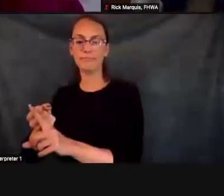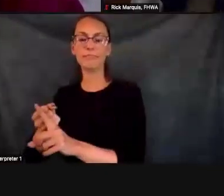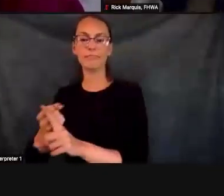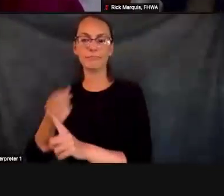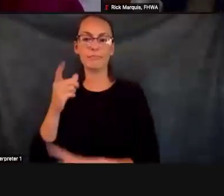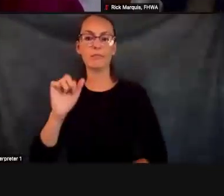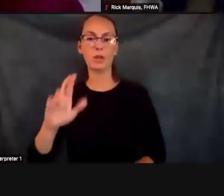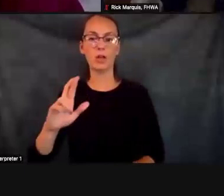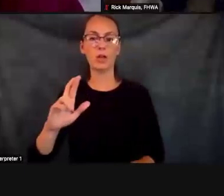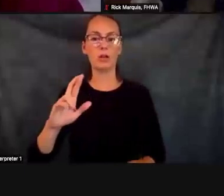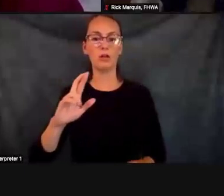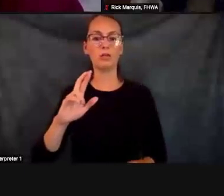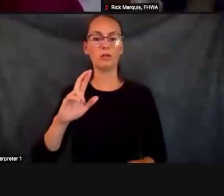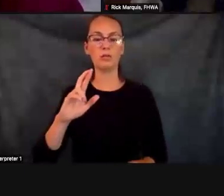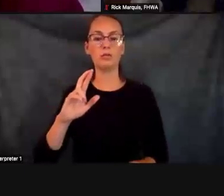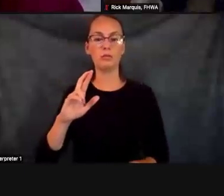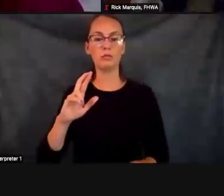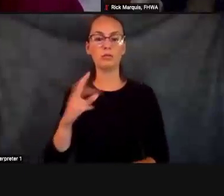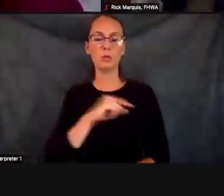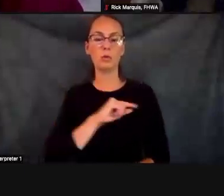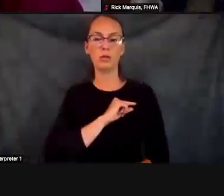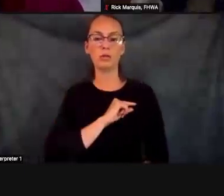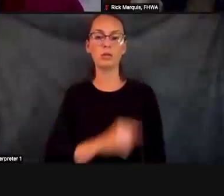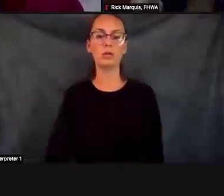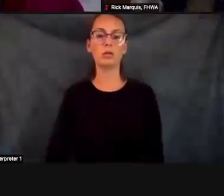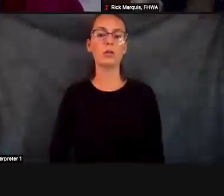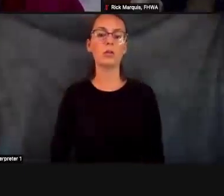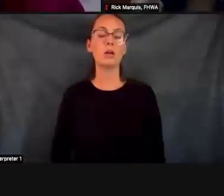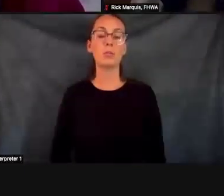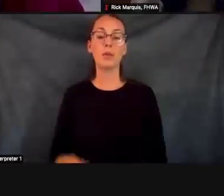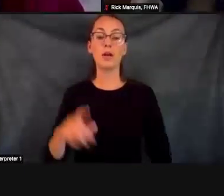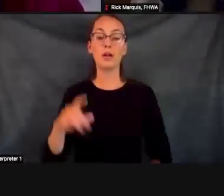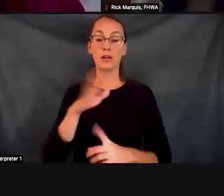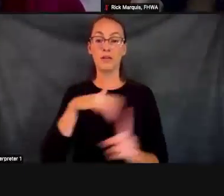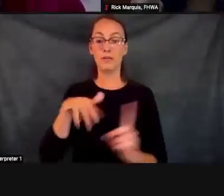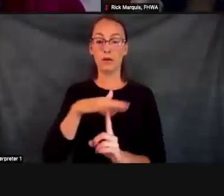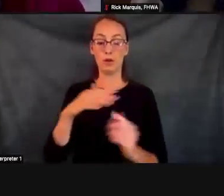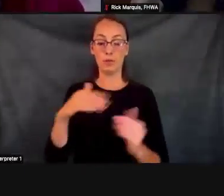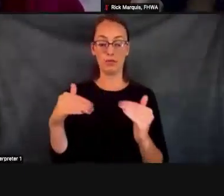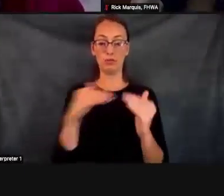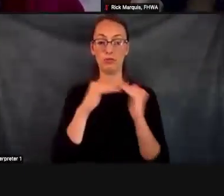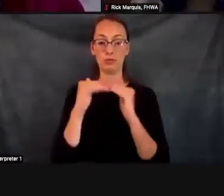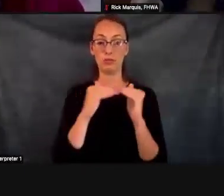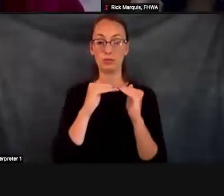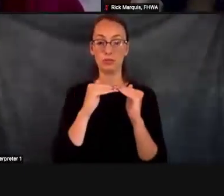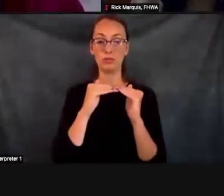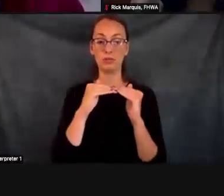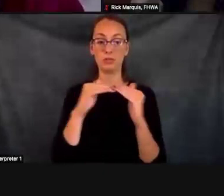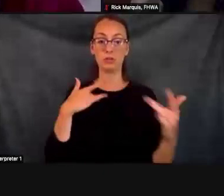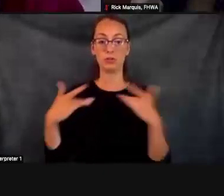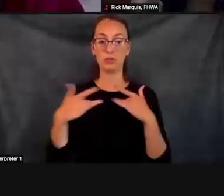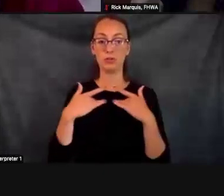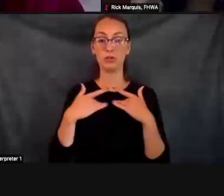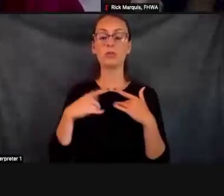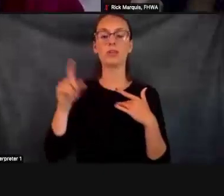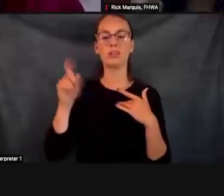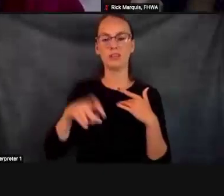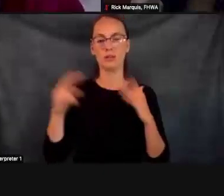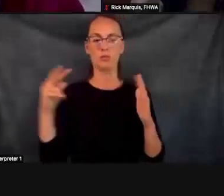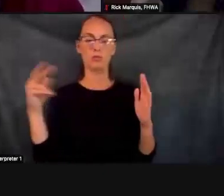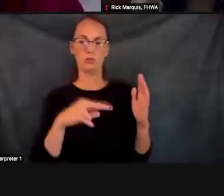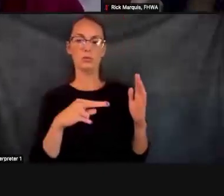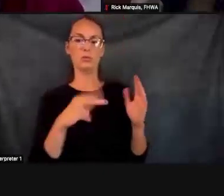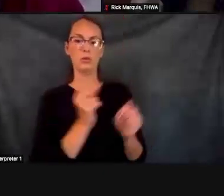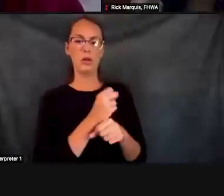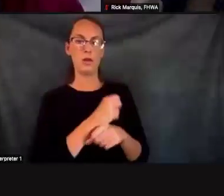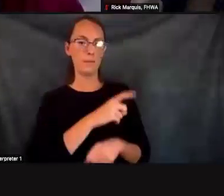aire en Syracuse y son preocupaciones de justicia social. El Departamento de Transporte tiene